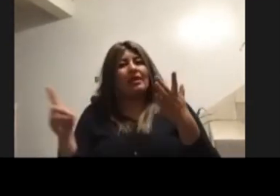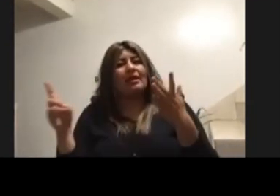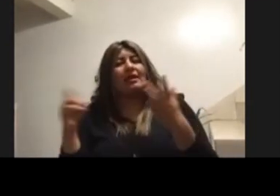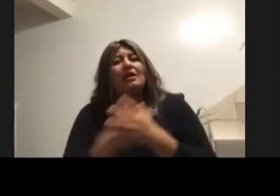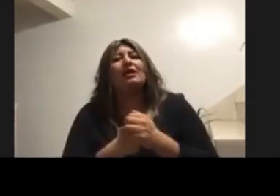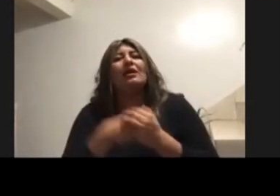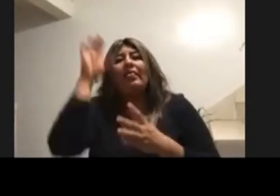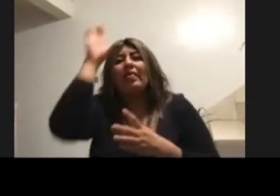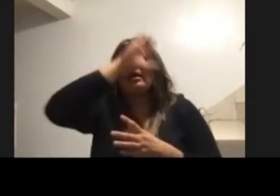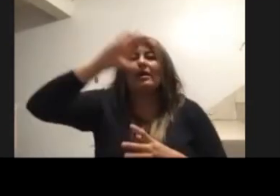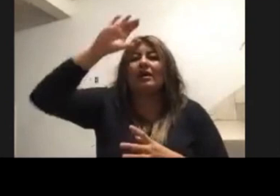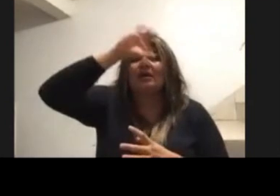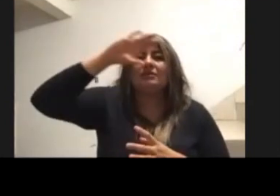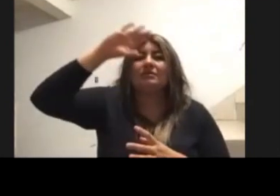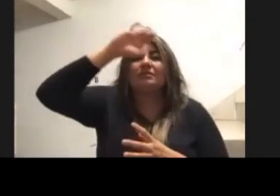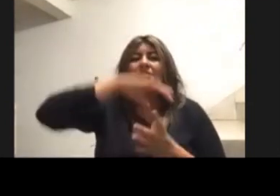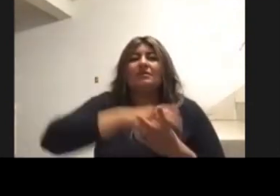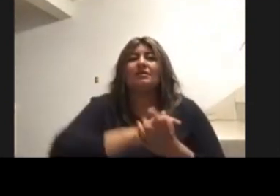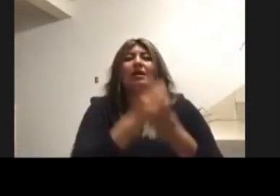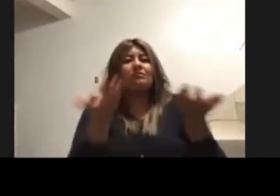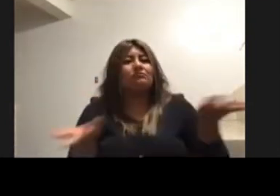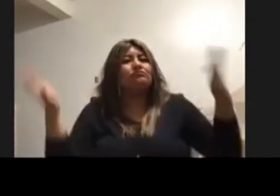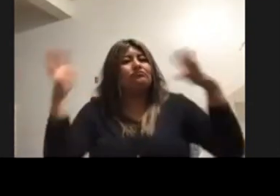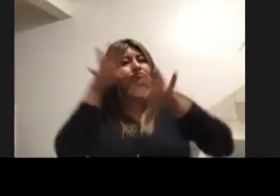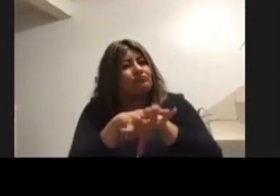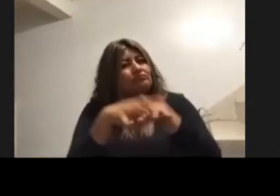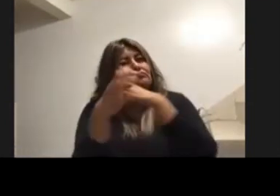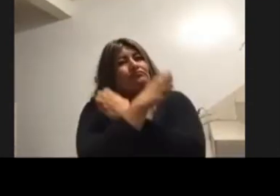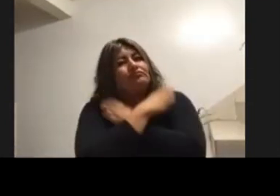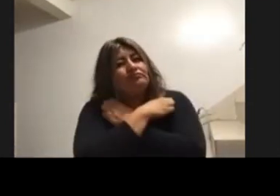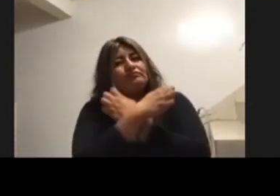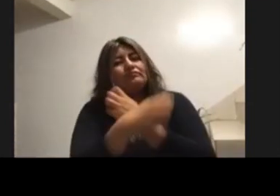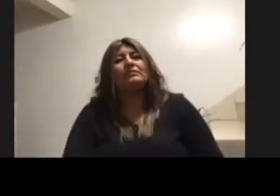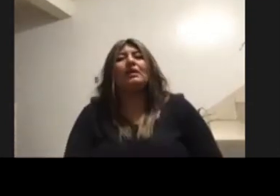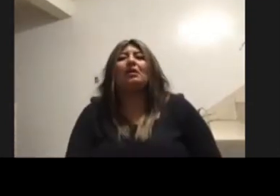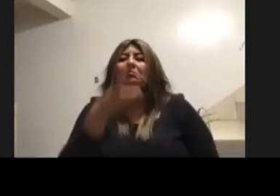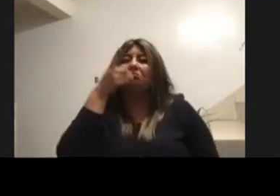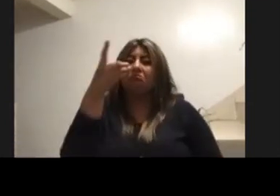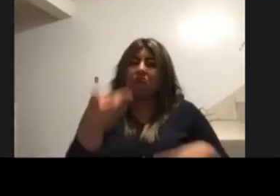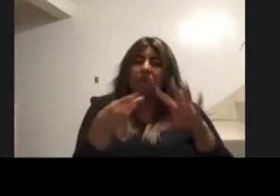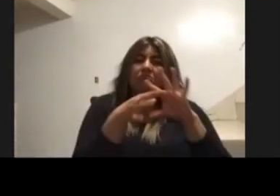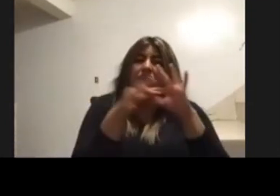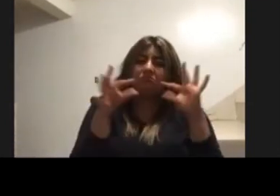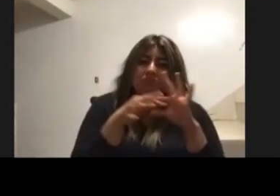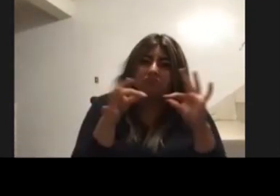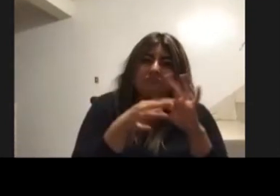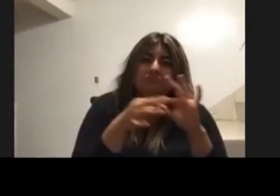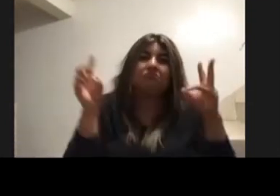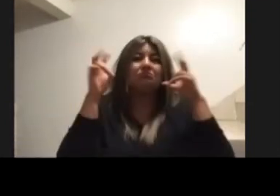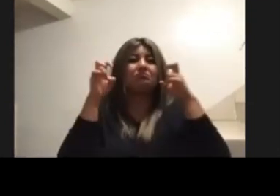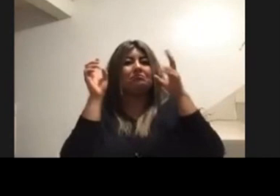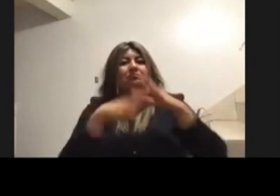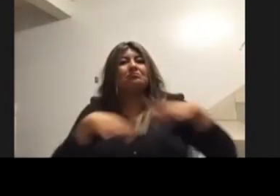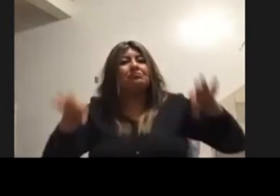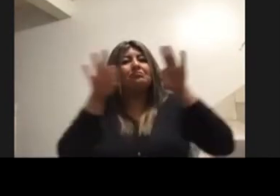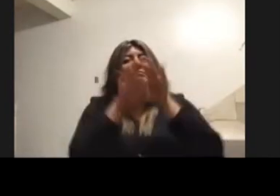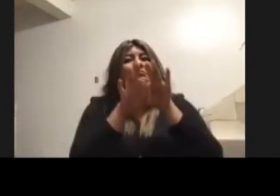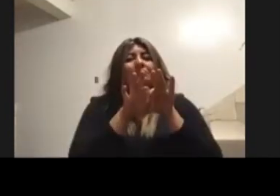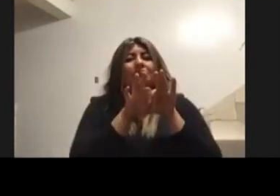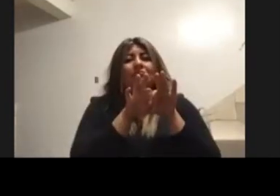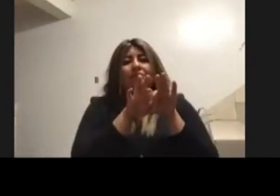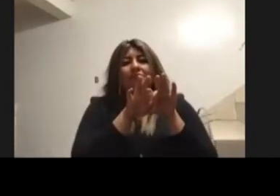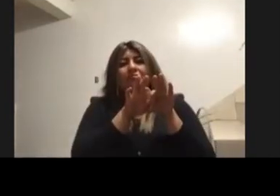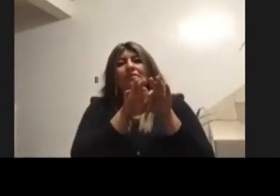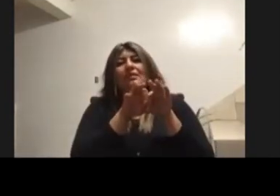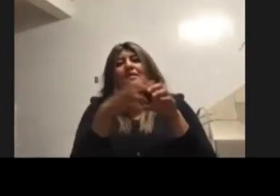cultura incluyente o inclusiva. Es decir, son temas que se tocan desde diversas perspectivas, desde